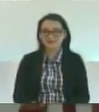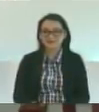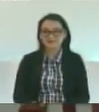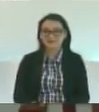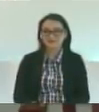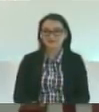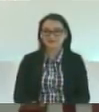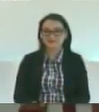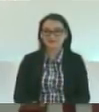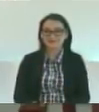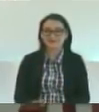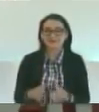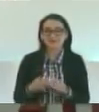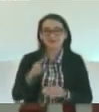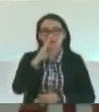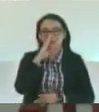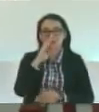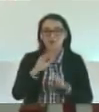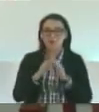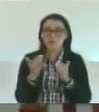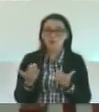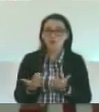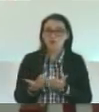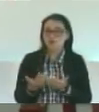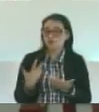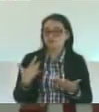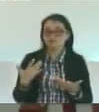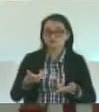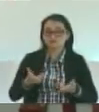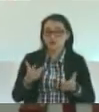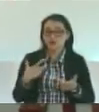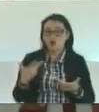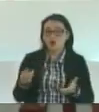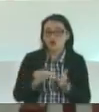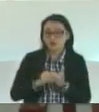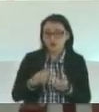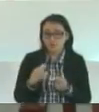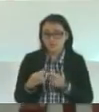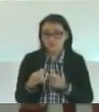Y todos los bancos del mundo le negaron refinanciamiento,